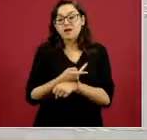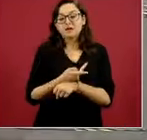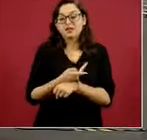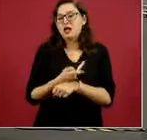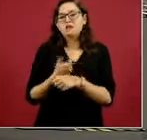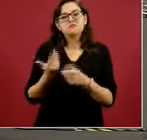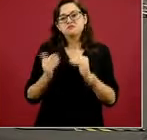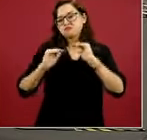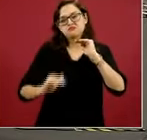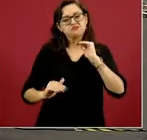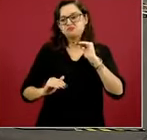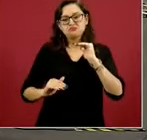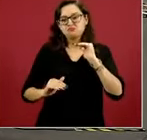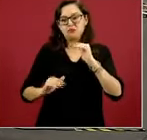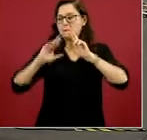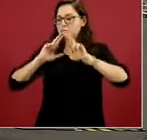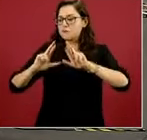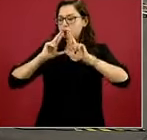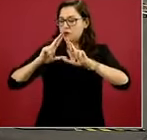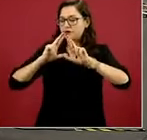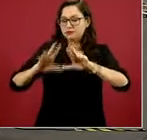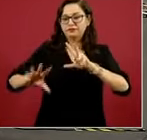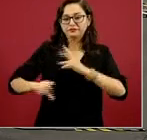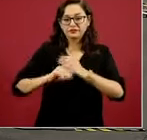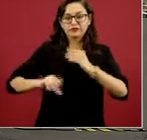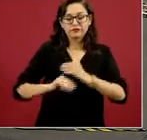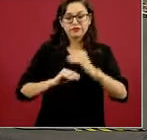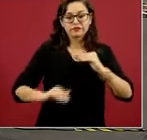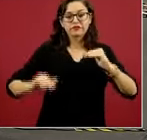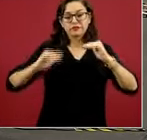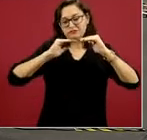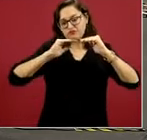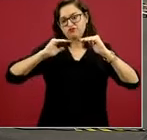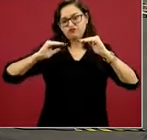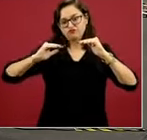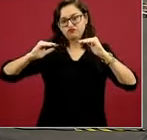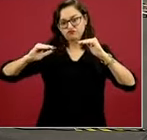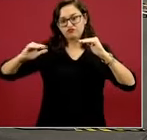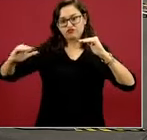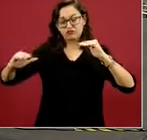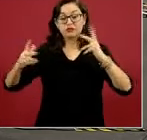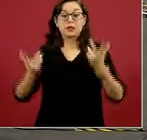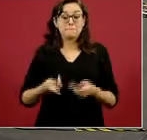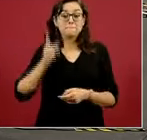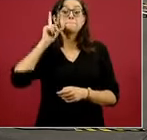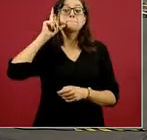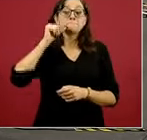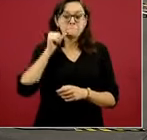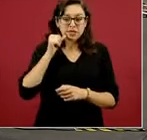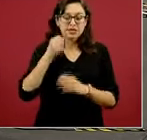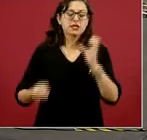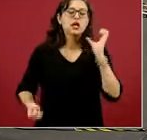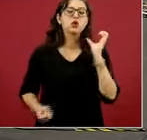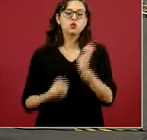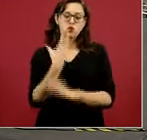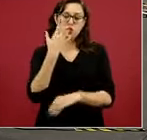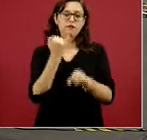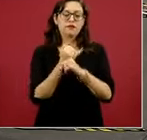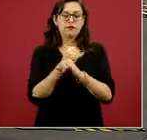descenso, estamos entrando en una meseta y mañana ya veremos en la estadística de la nueva semana, donde vamos a poder ver la